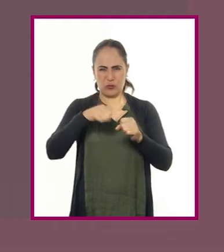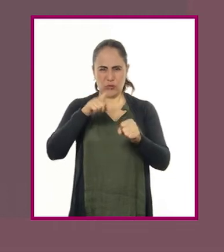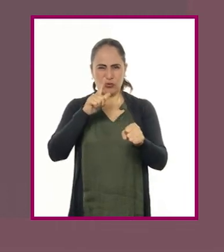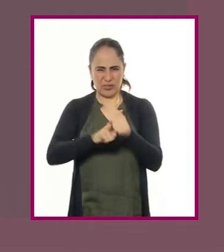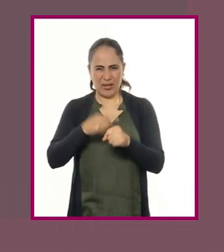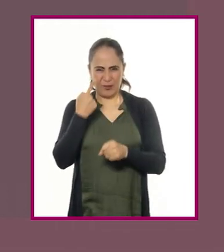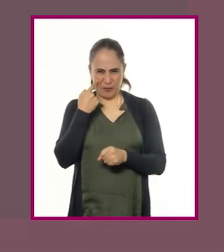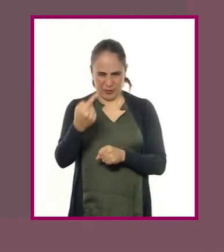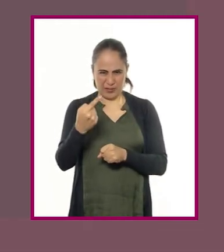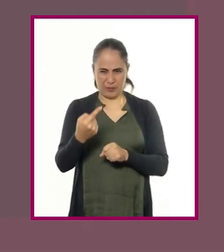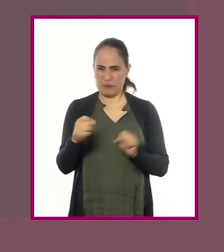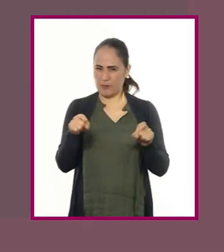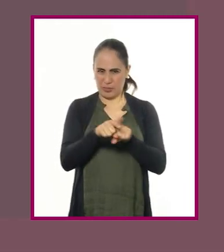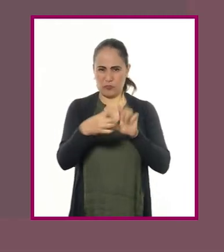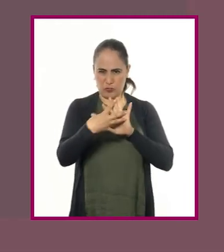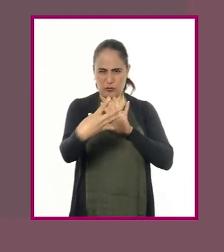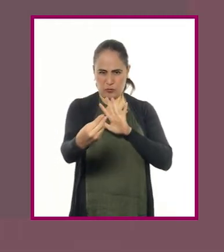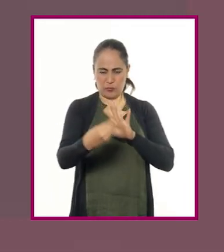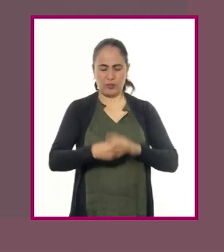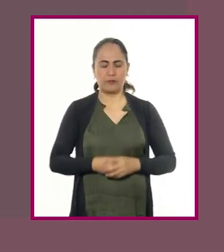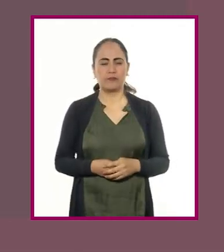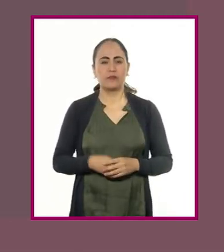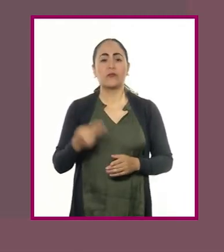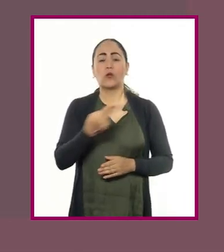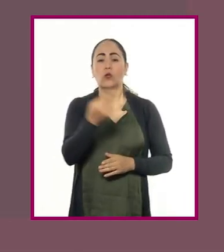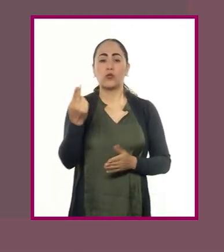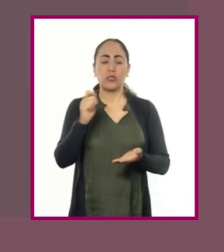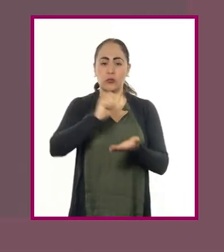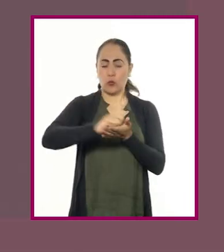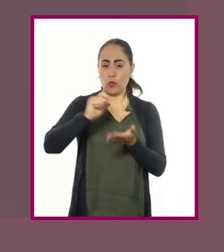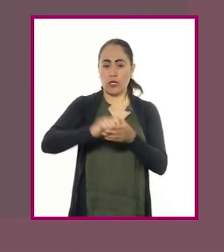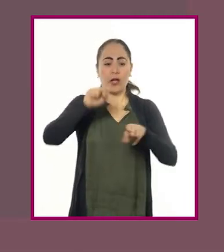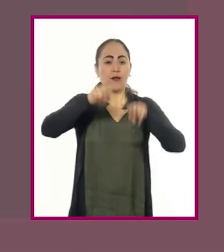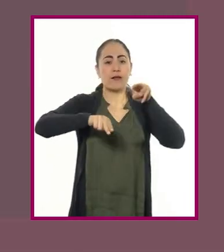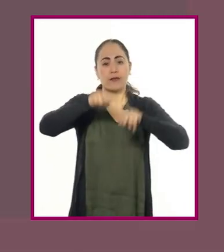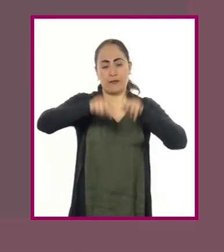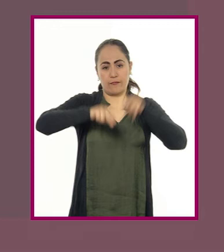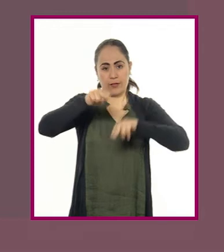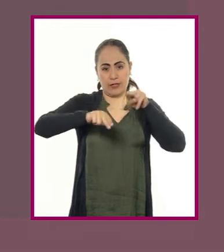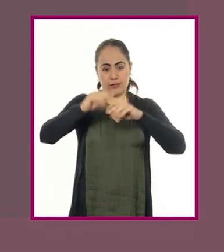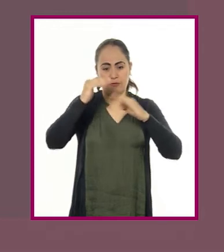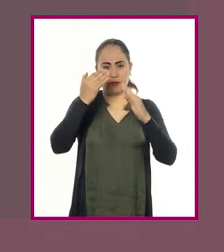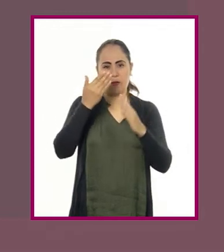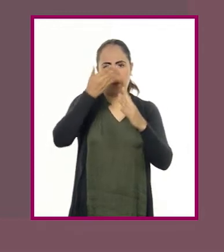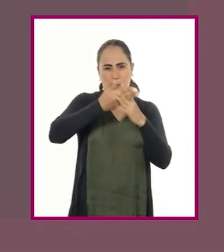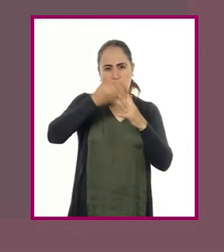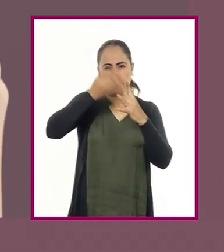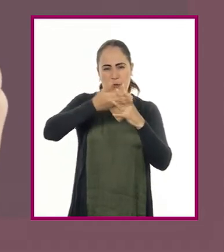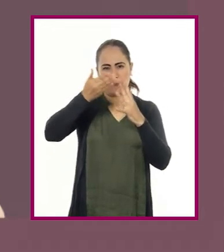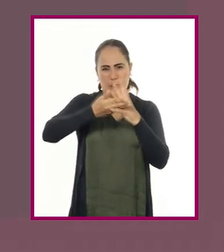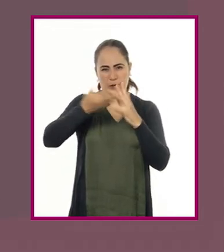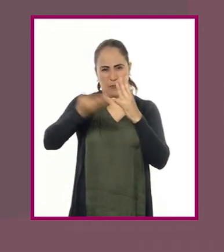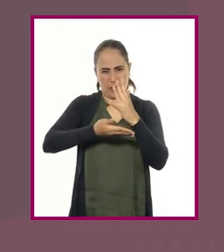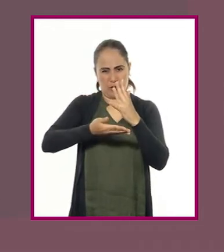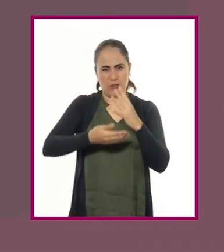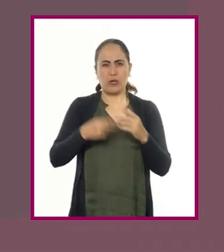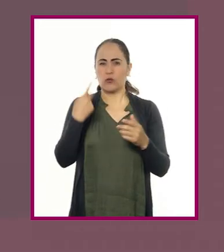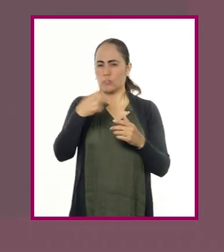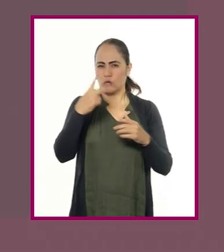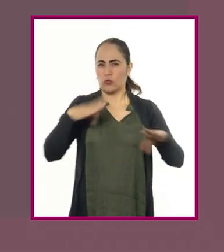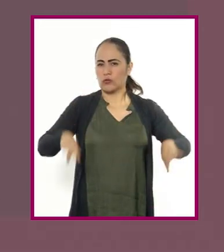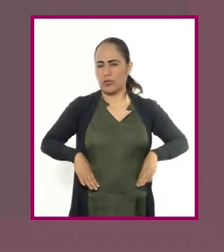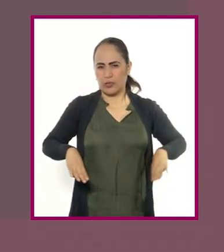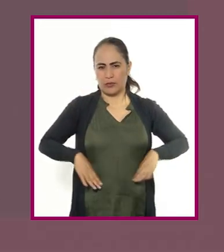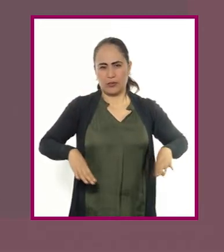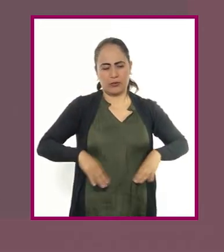la que se muestra en pantalla, donde señalen los estratos en que estaba dividida la sociedad novohispana y sus